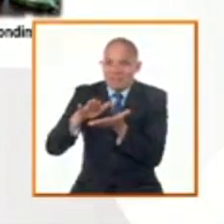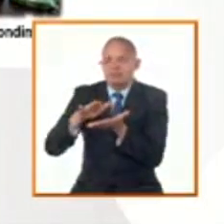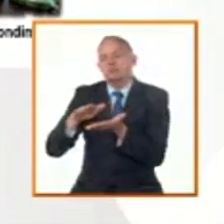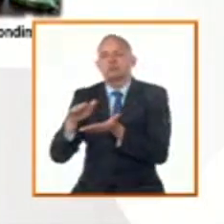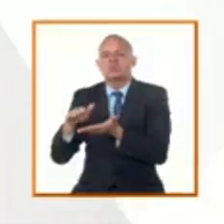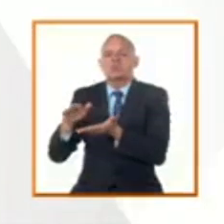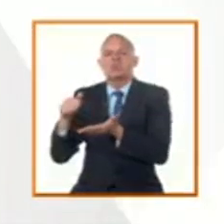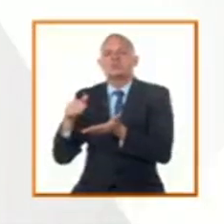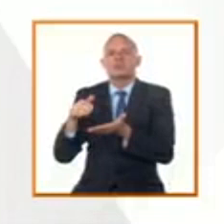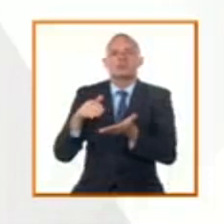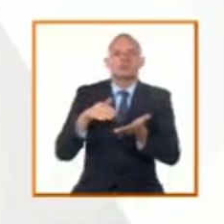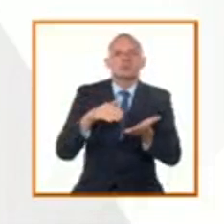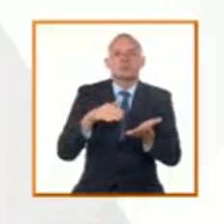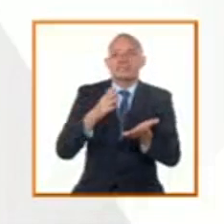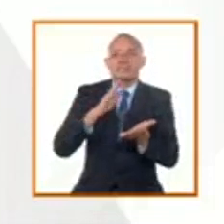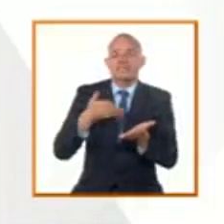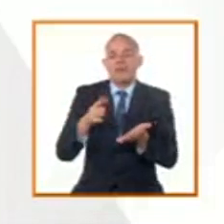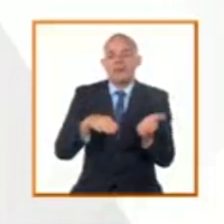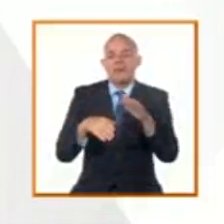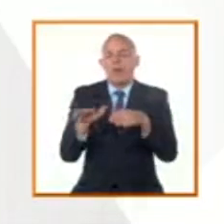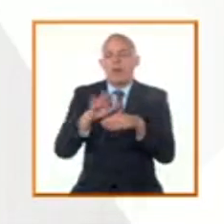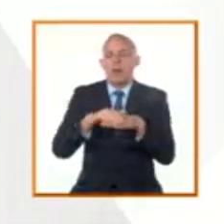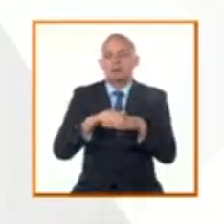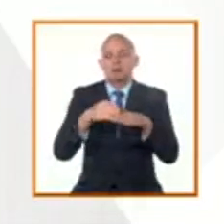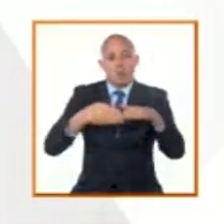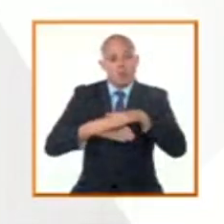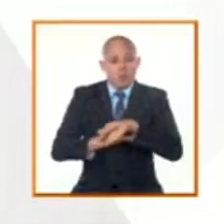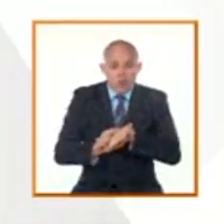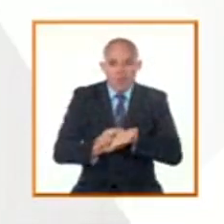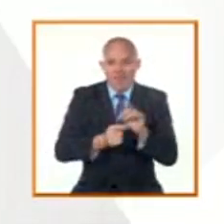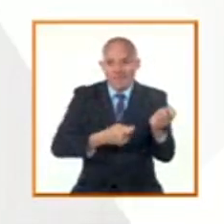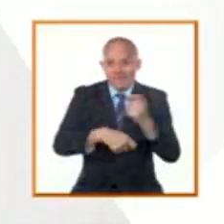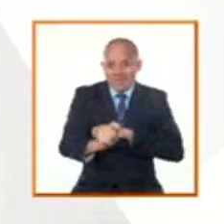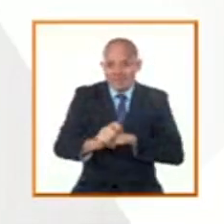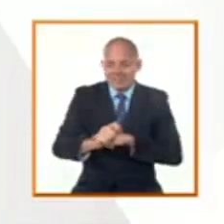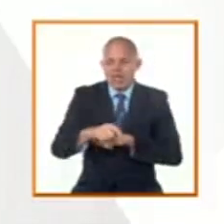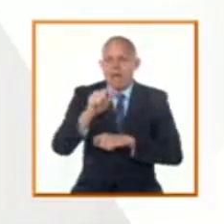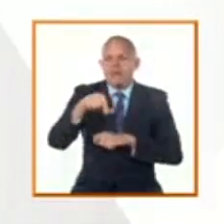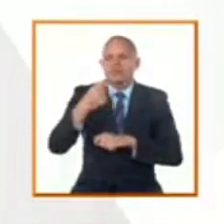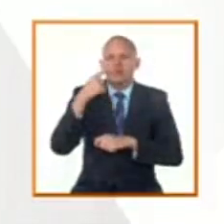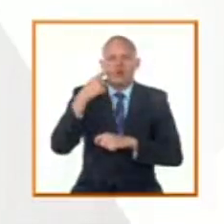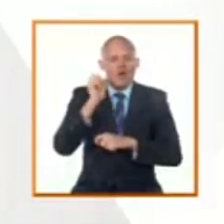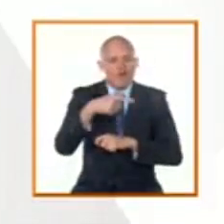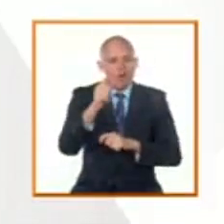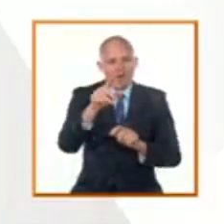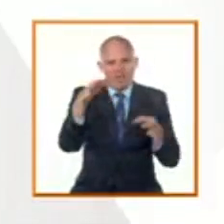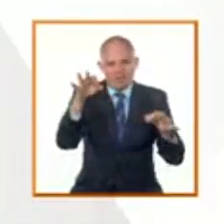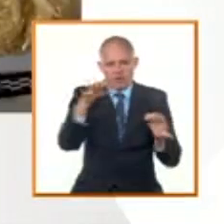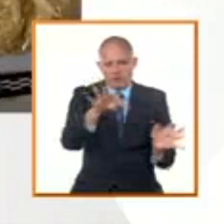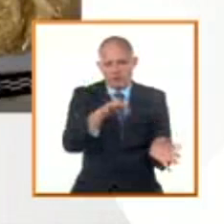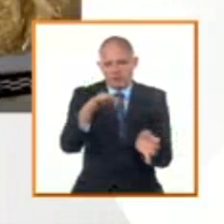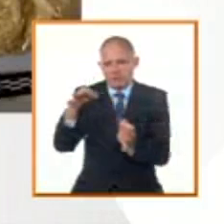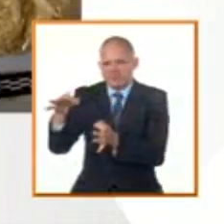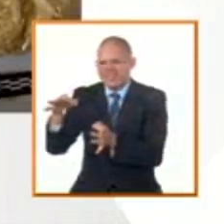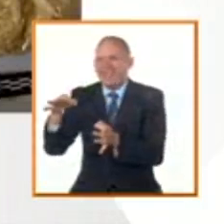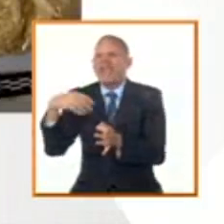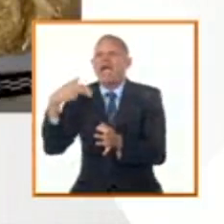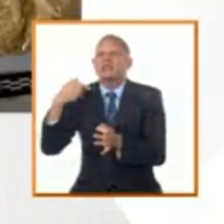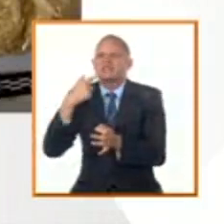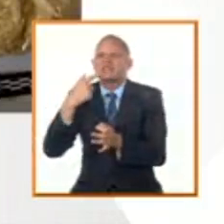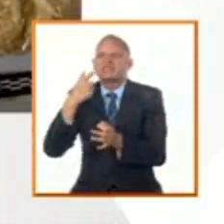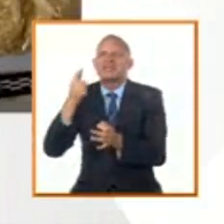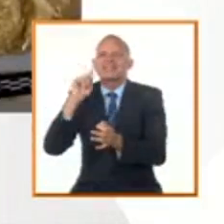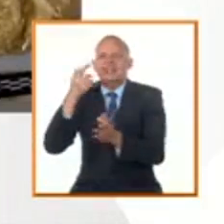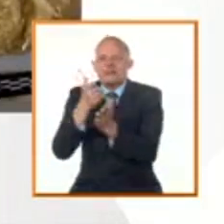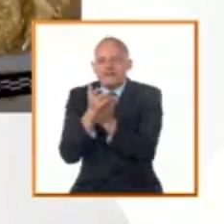droga genera alto nivel de adicción y percepción de consumo, fundamentalmente en el sector juvenil. Es decir, una